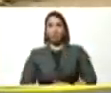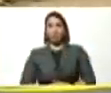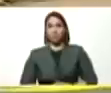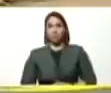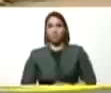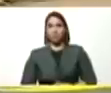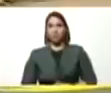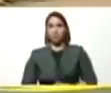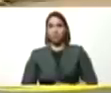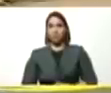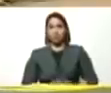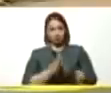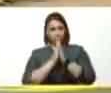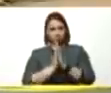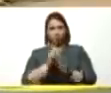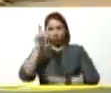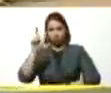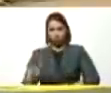General,